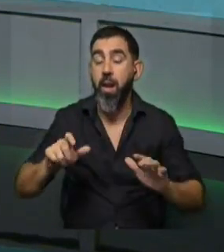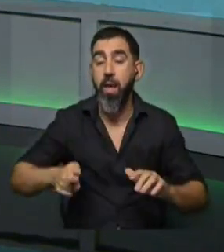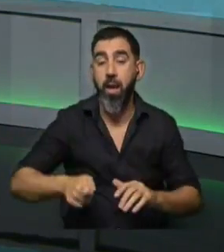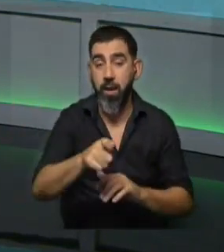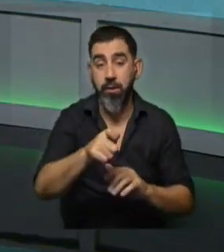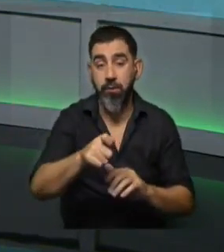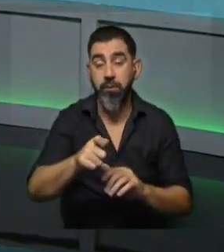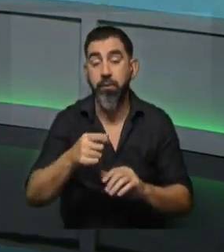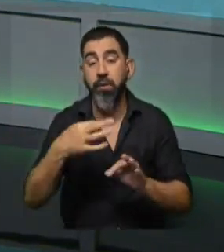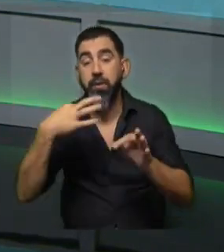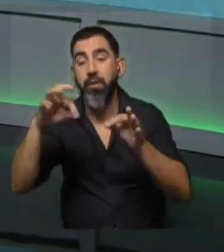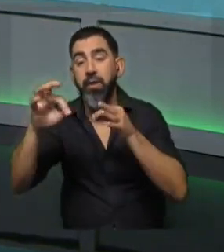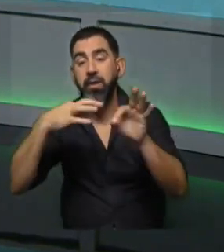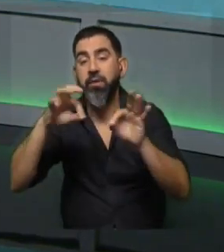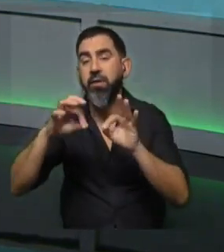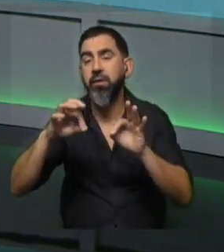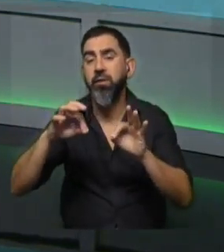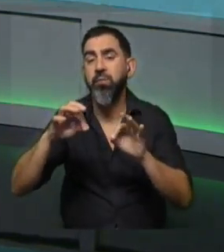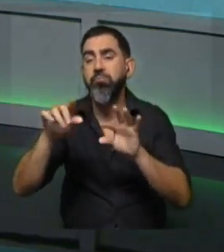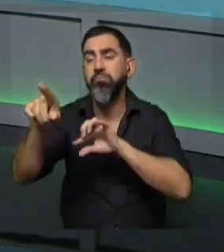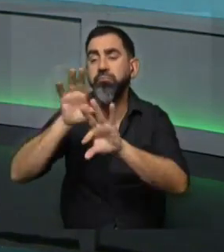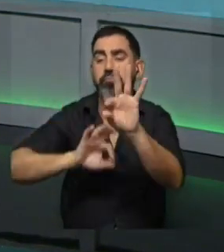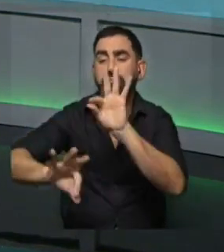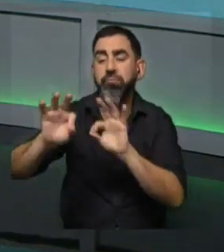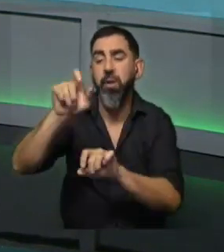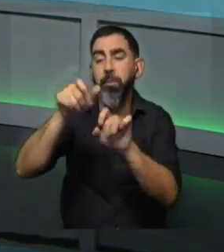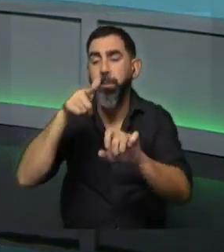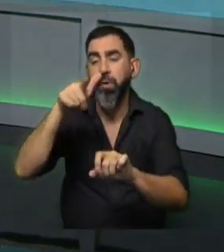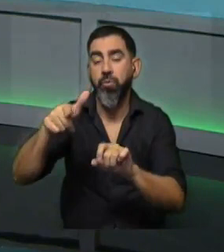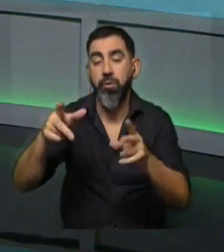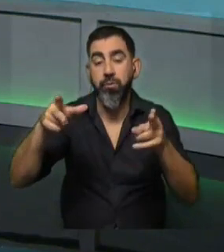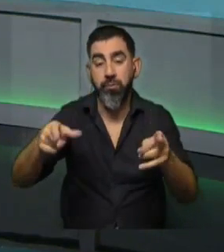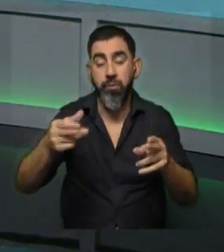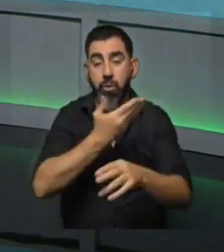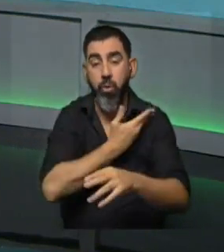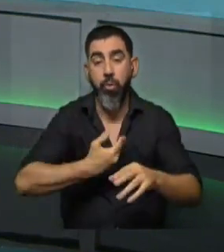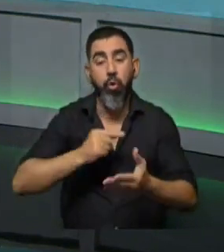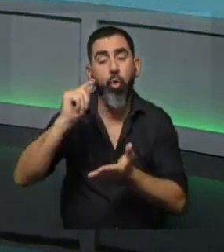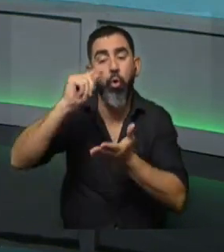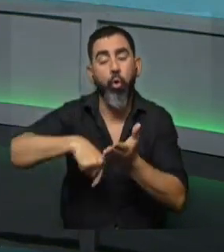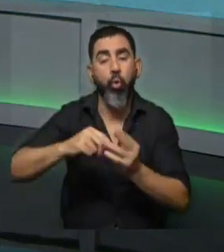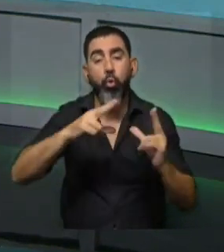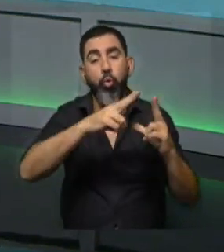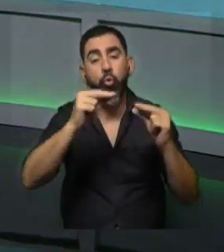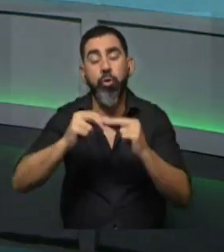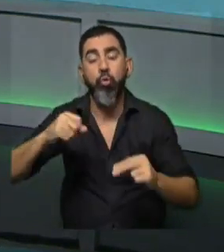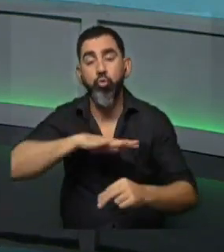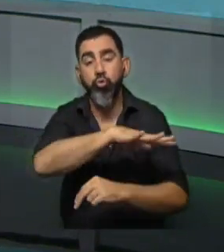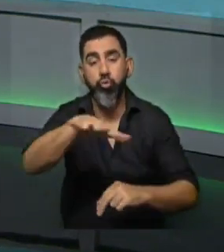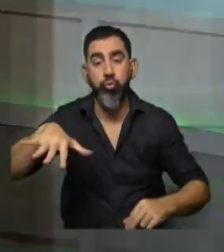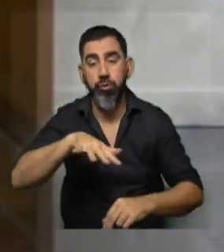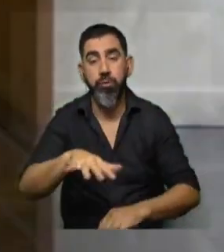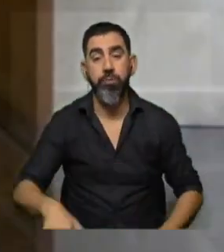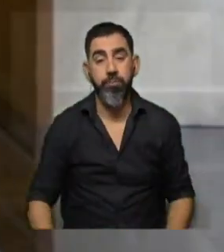legislador solicitó el detalle de los ingresos por designación directa en el período y de los contratos con cooperativas sociales